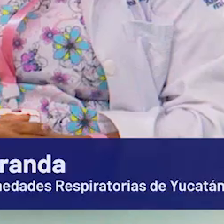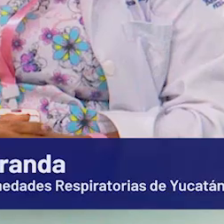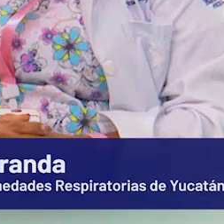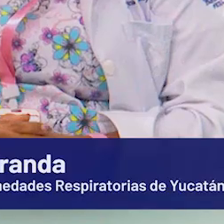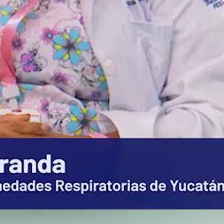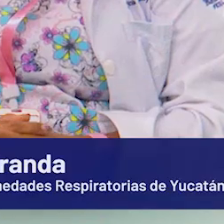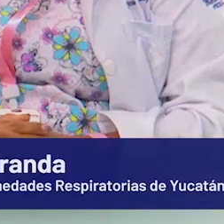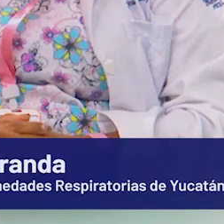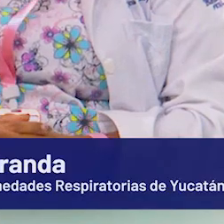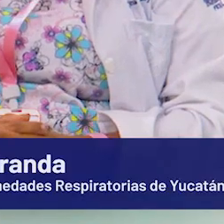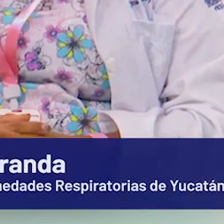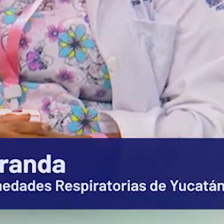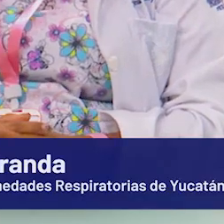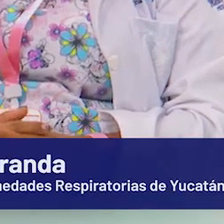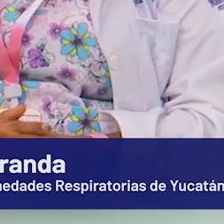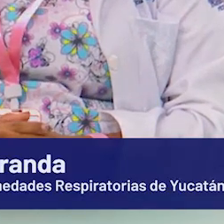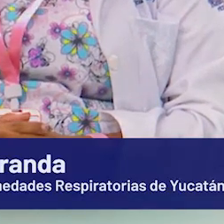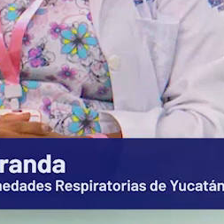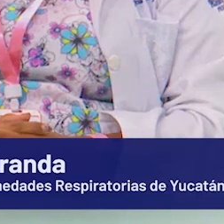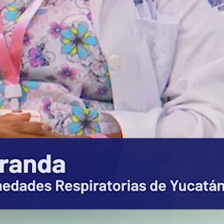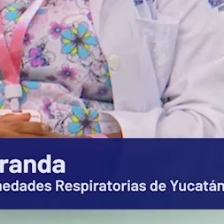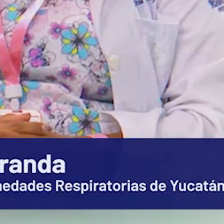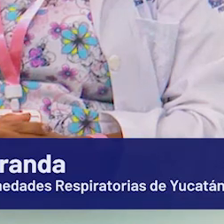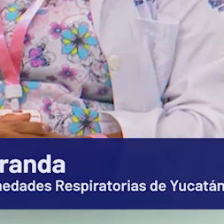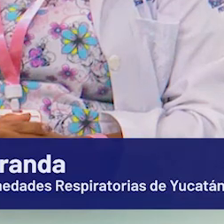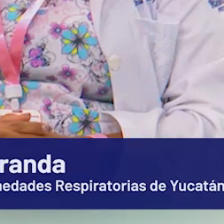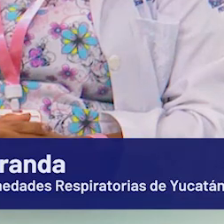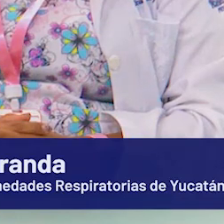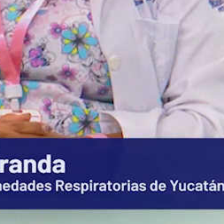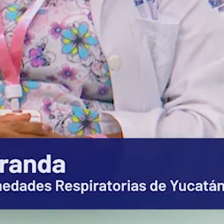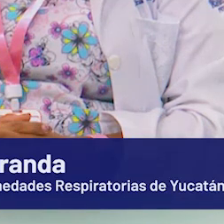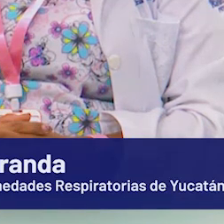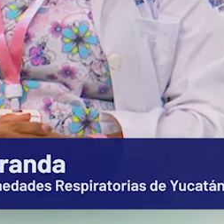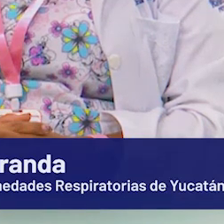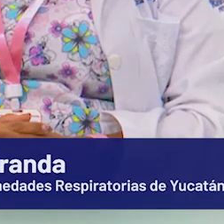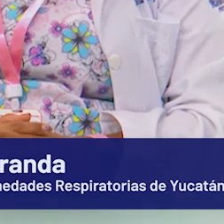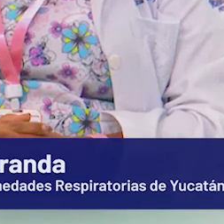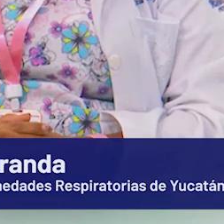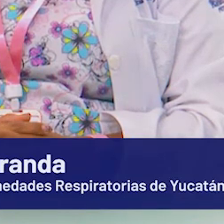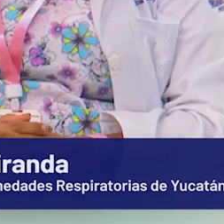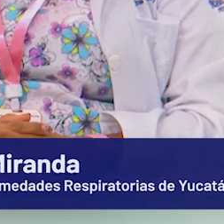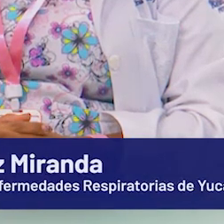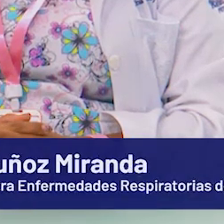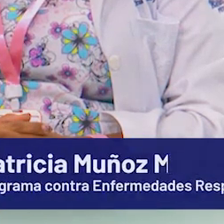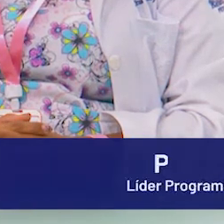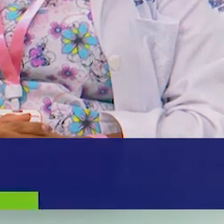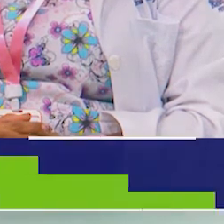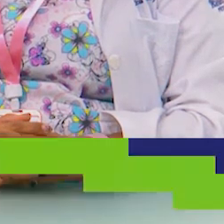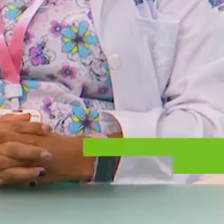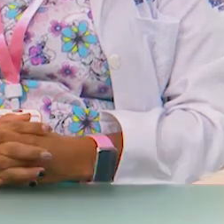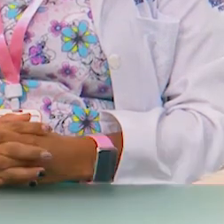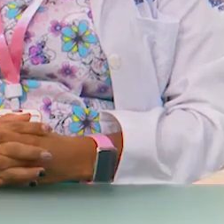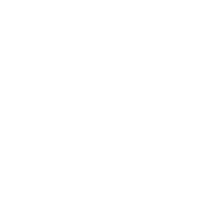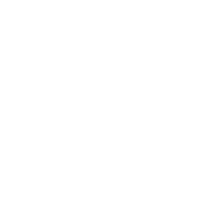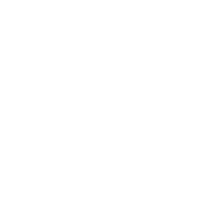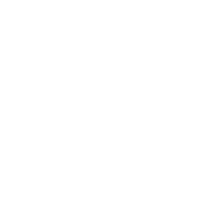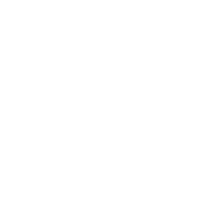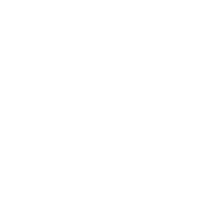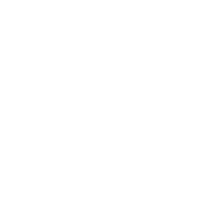informe del día de hoy, doctor. Gracias, doctora. Seguiremos actualizando esta información todos los días por este mismo medio. Muchas gracias.